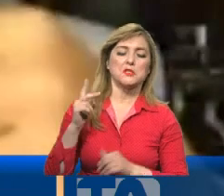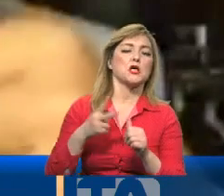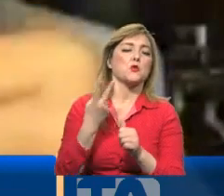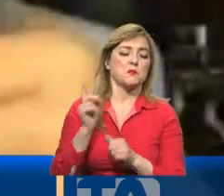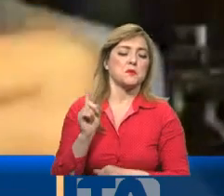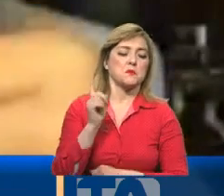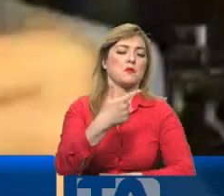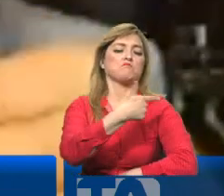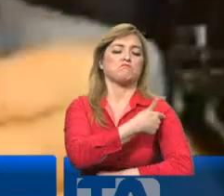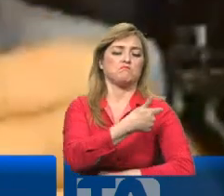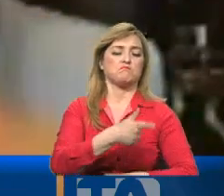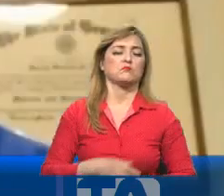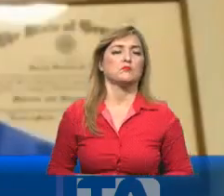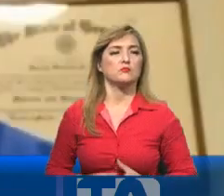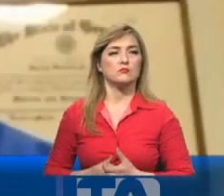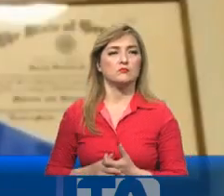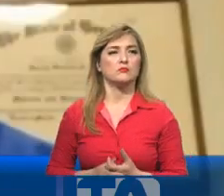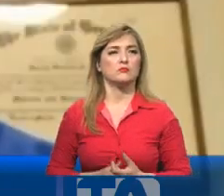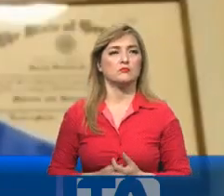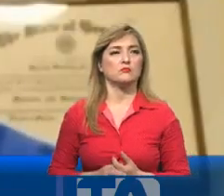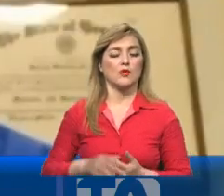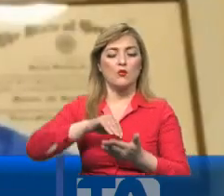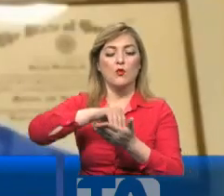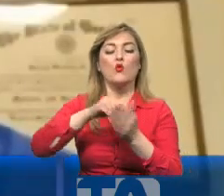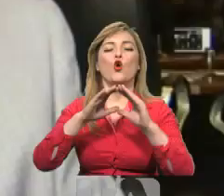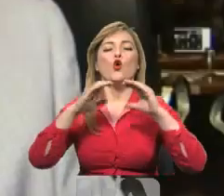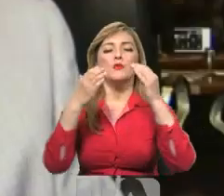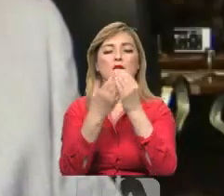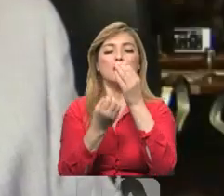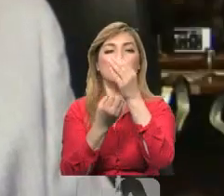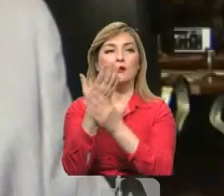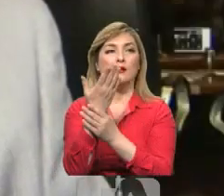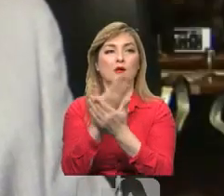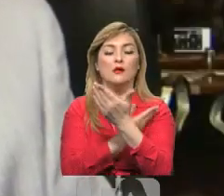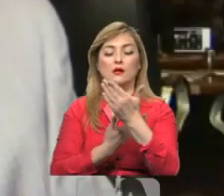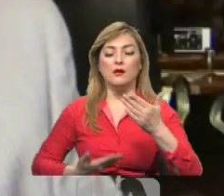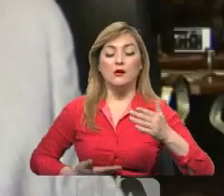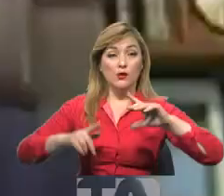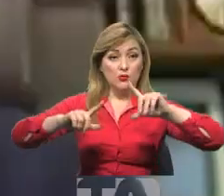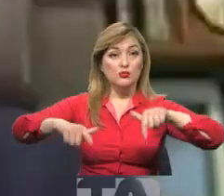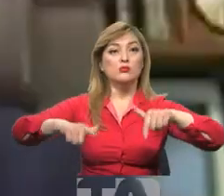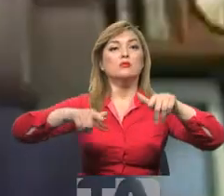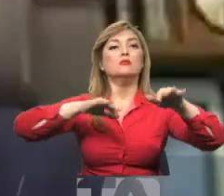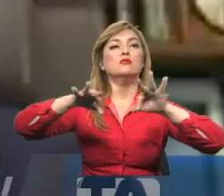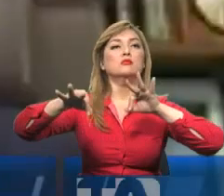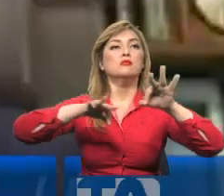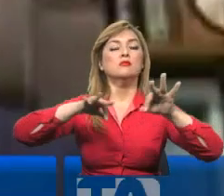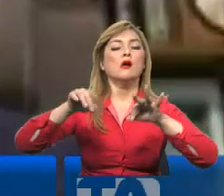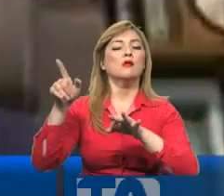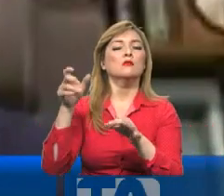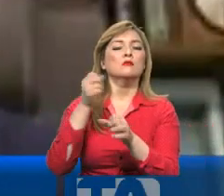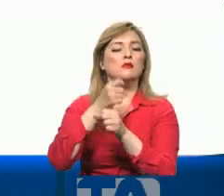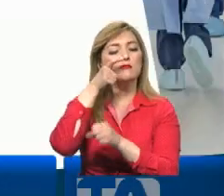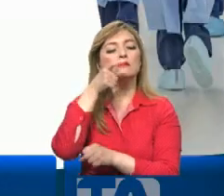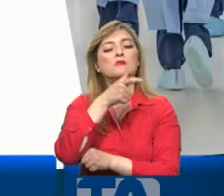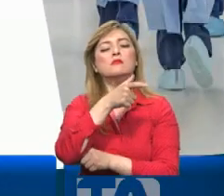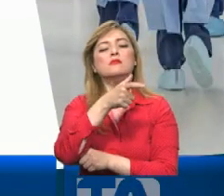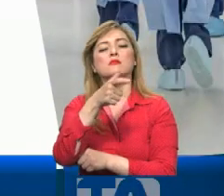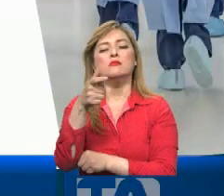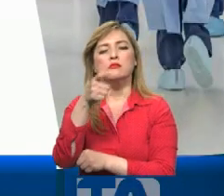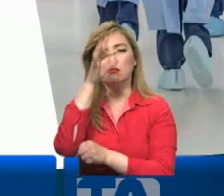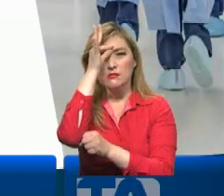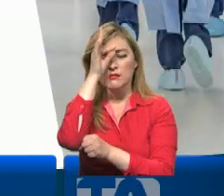semana 3-4. Los miembros de este comité creado por el presidente Lenín Moreno explicaron que realizaron una veeduría en